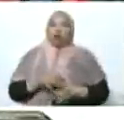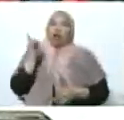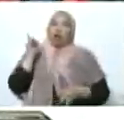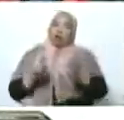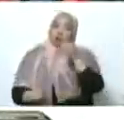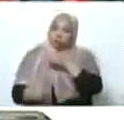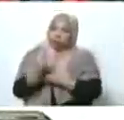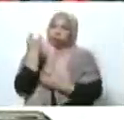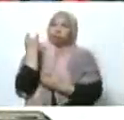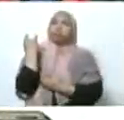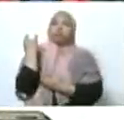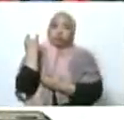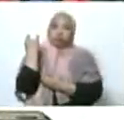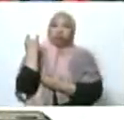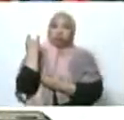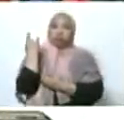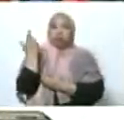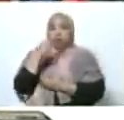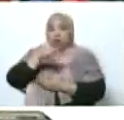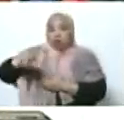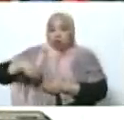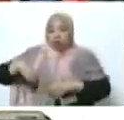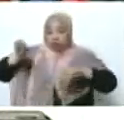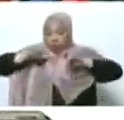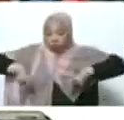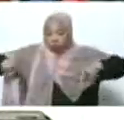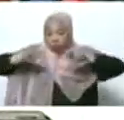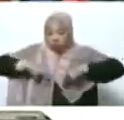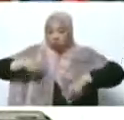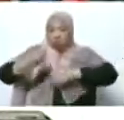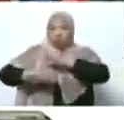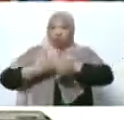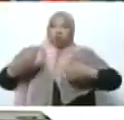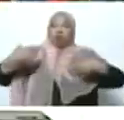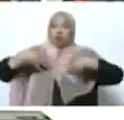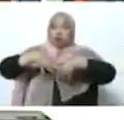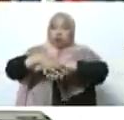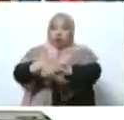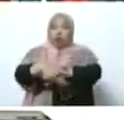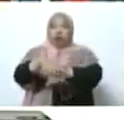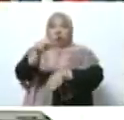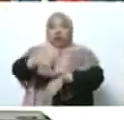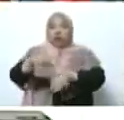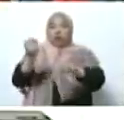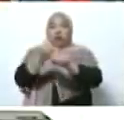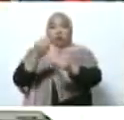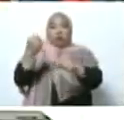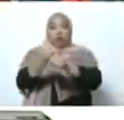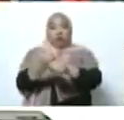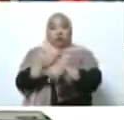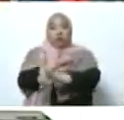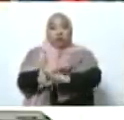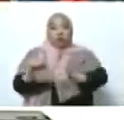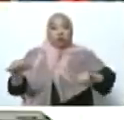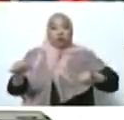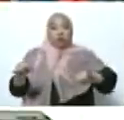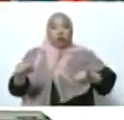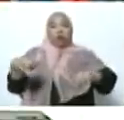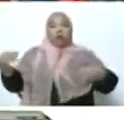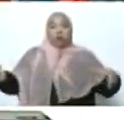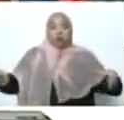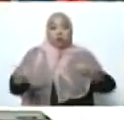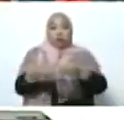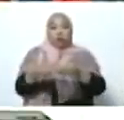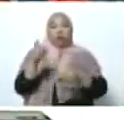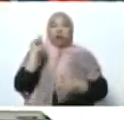falla? Claro que va a haber una falla, estamos arreglando. Pero para eso es que el partido debe incorporarse y este equipo debe incorporarse. Los enlaces estadales